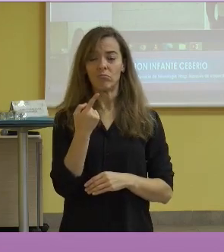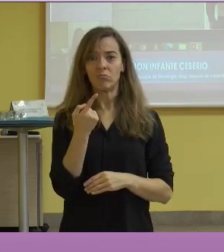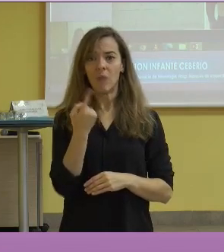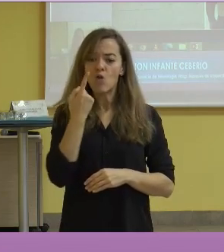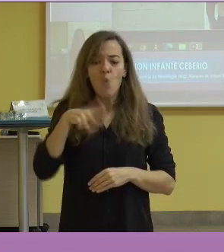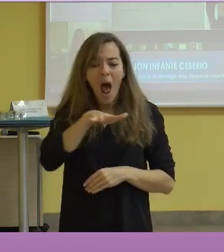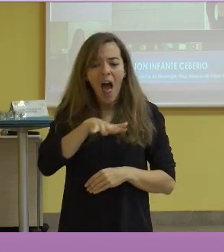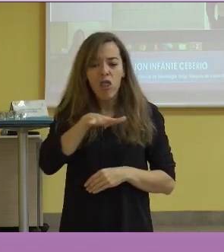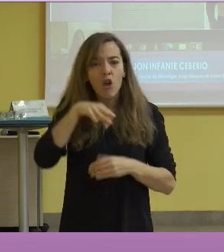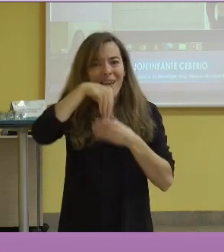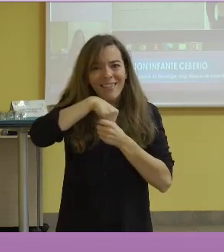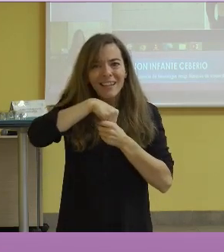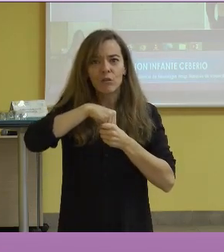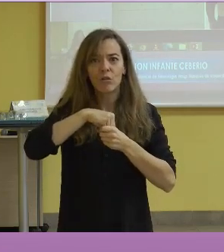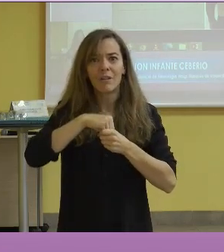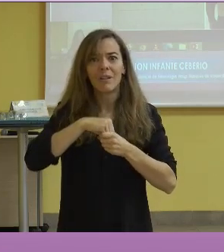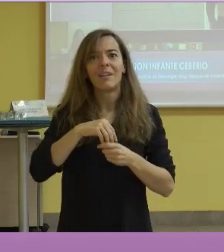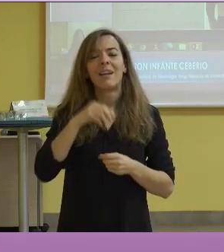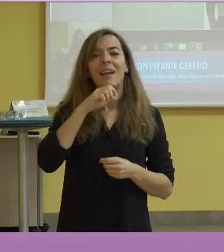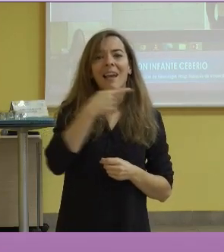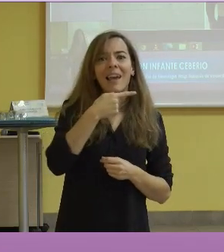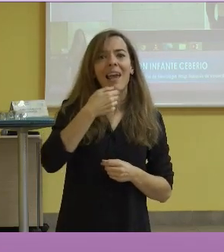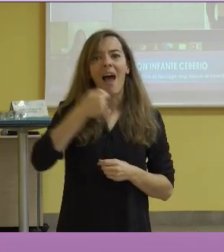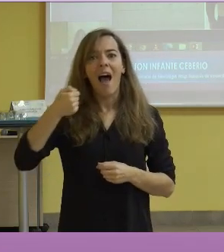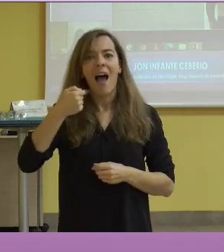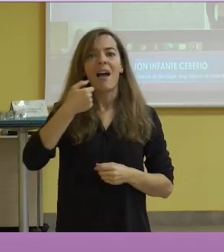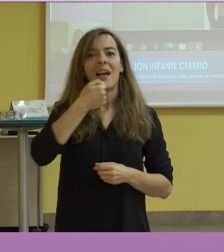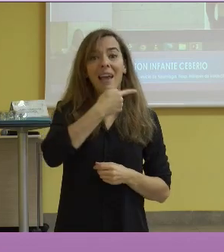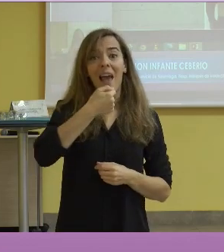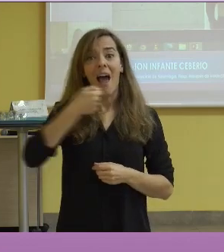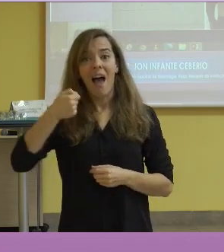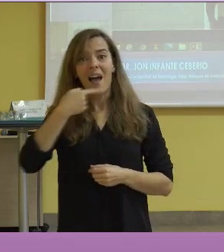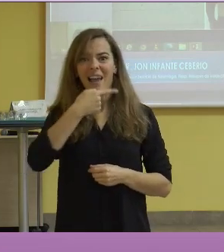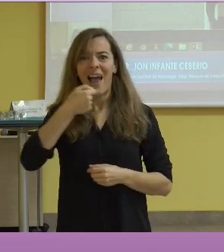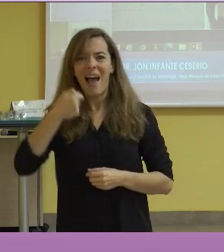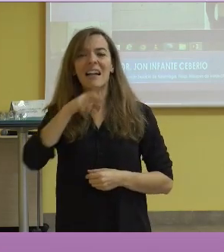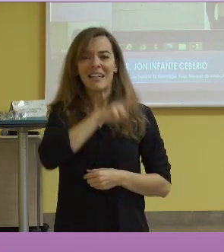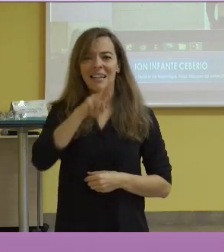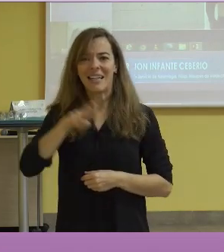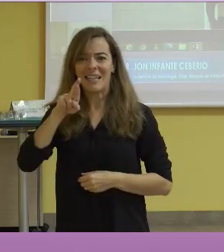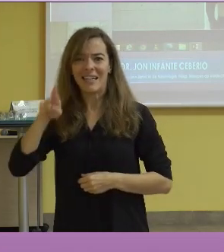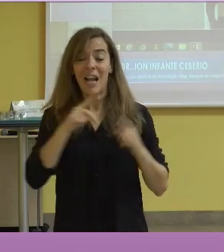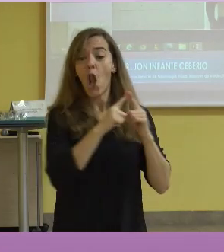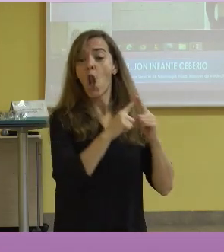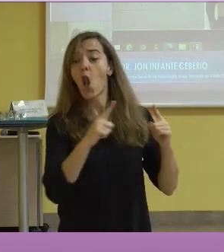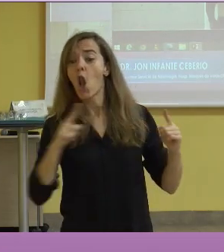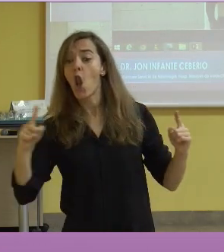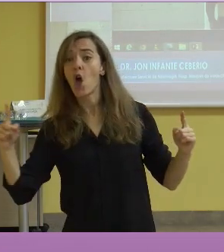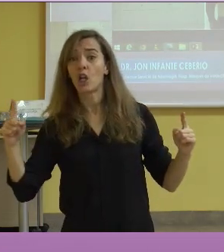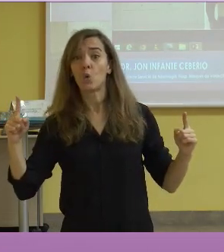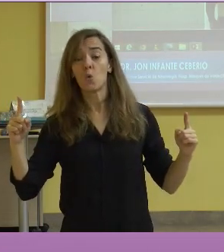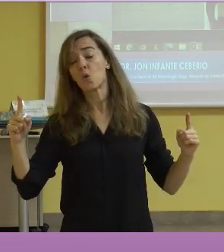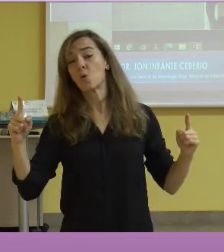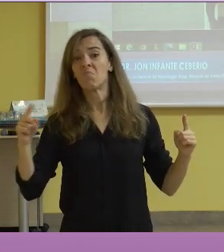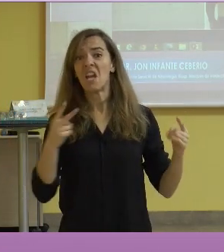la que hay una repetición de 3 letras, GAA, GAA, GAA. Eso tiene una longitud que normalmente tiene que ser menos de